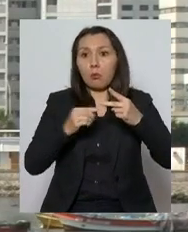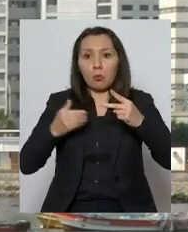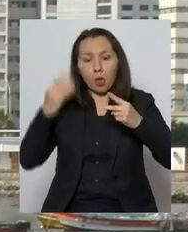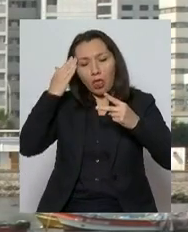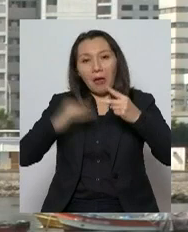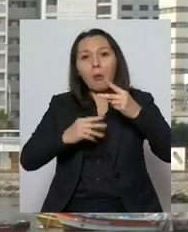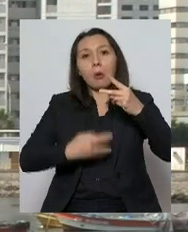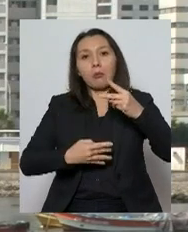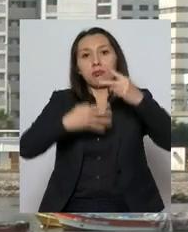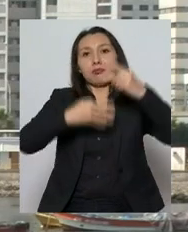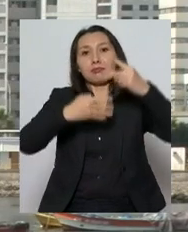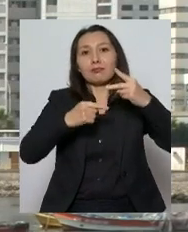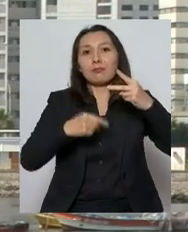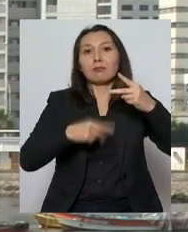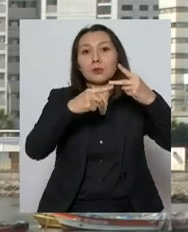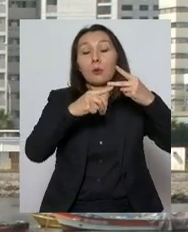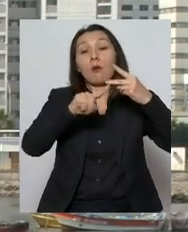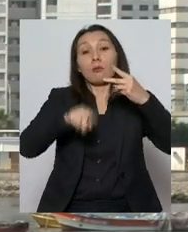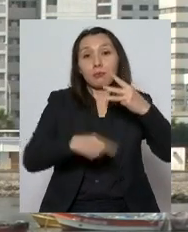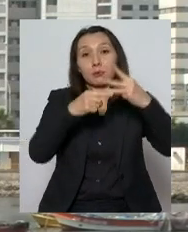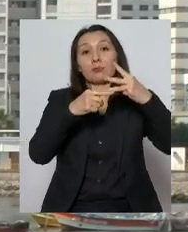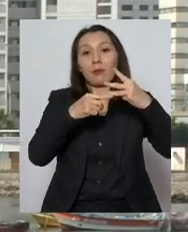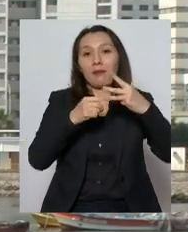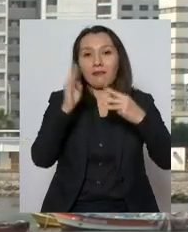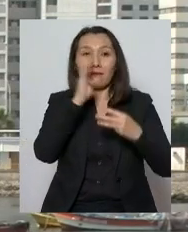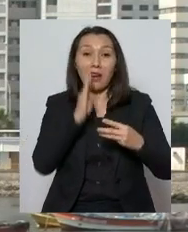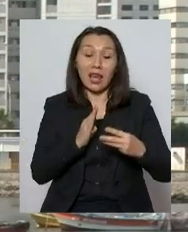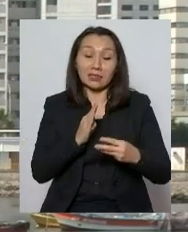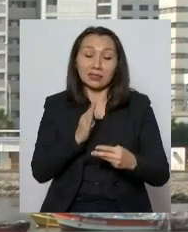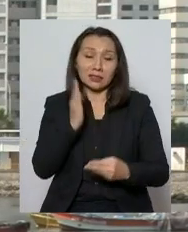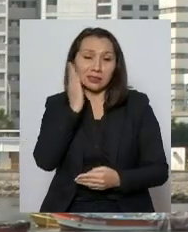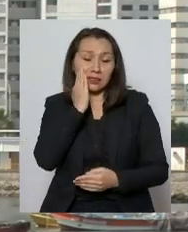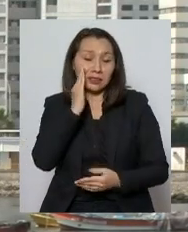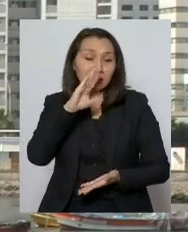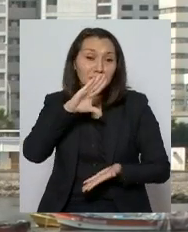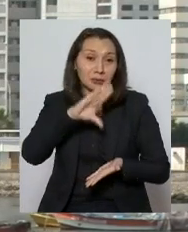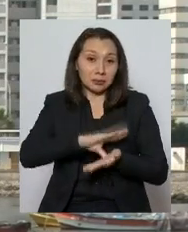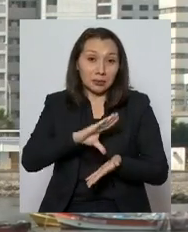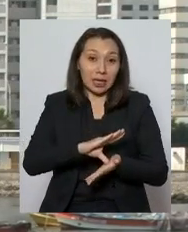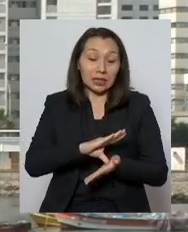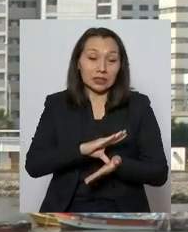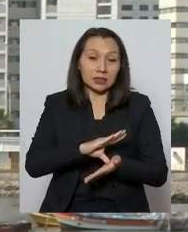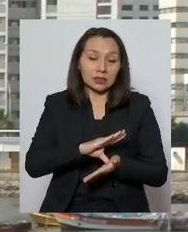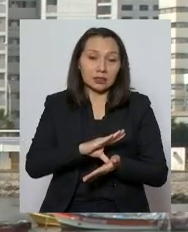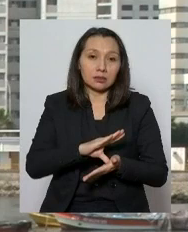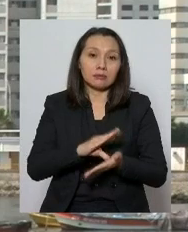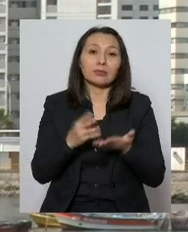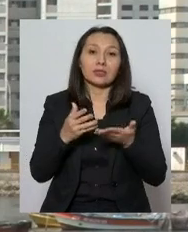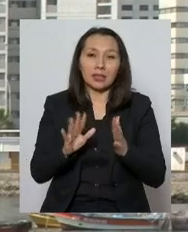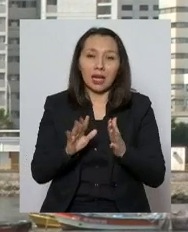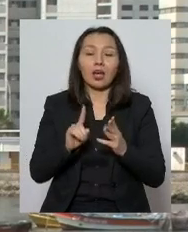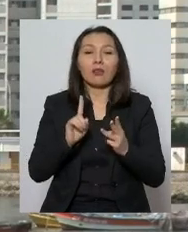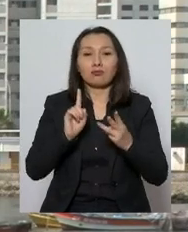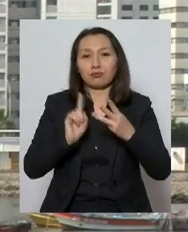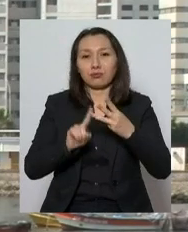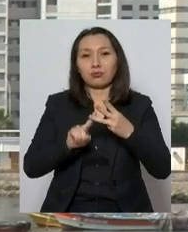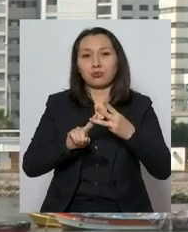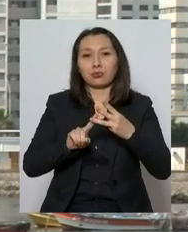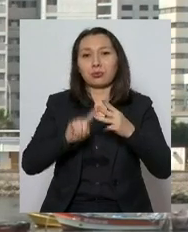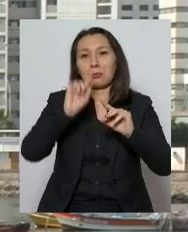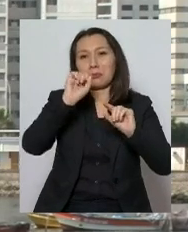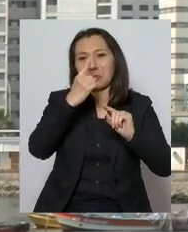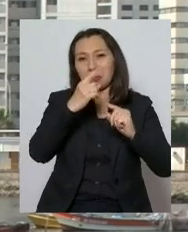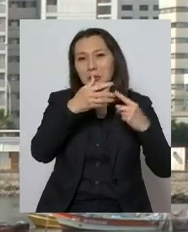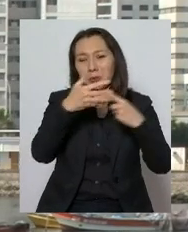días, y Brasil, nuestro querido país latinoamericano, que ya está en el tercer